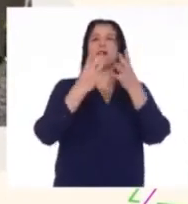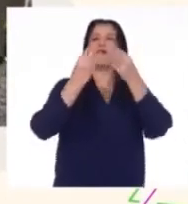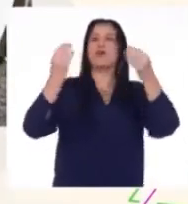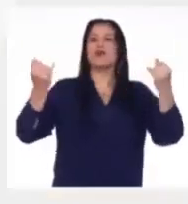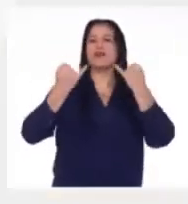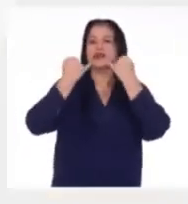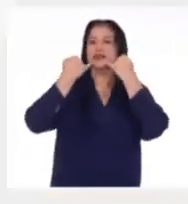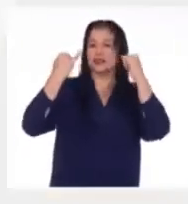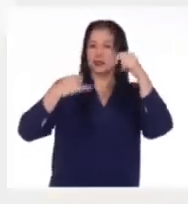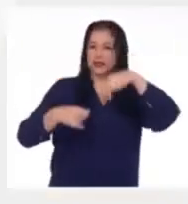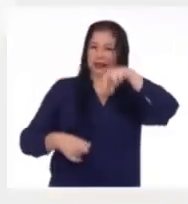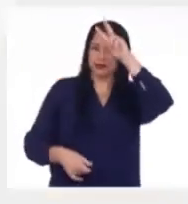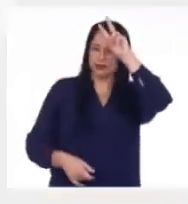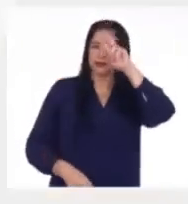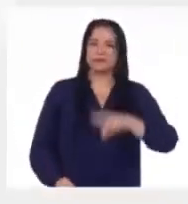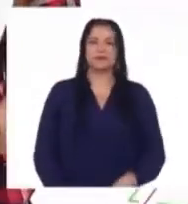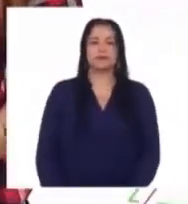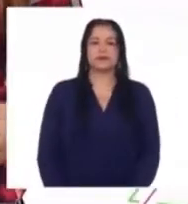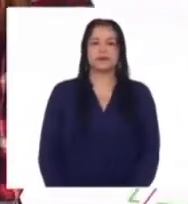multilingüe.